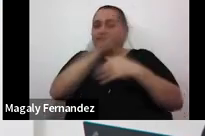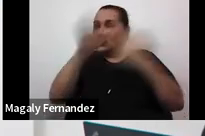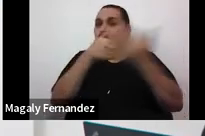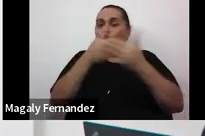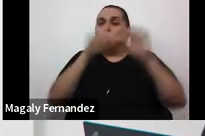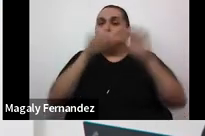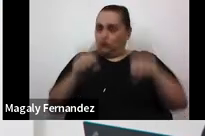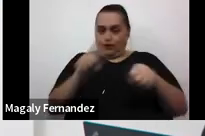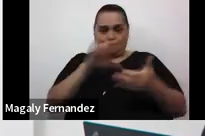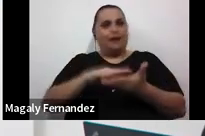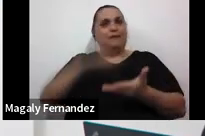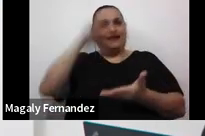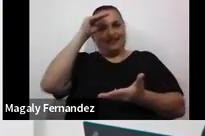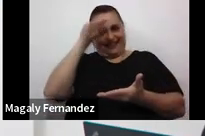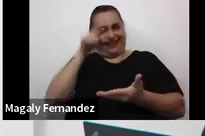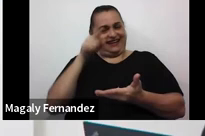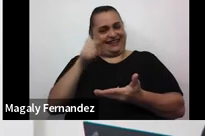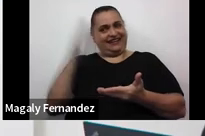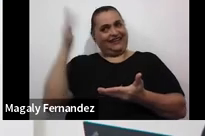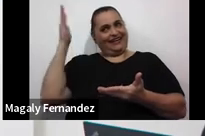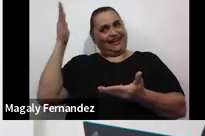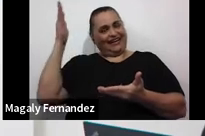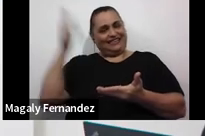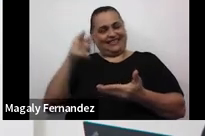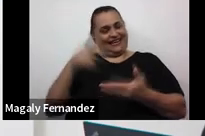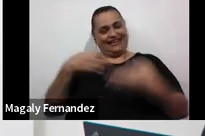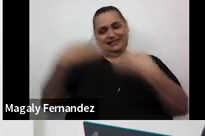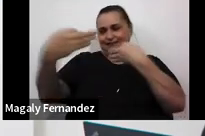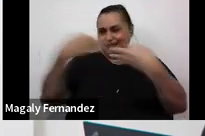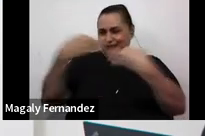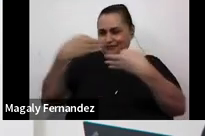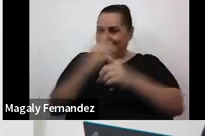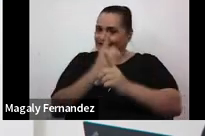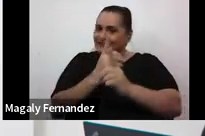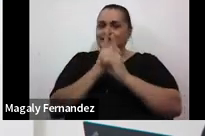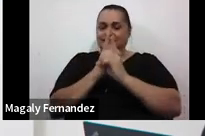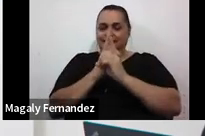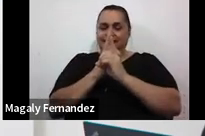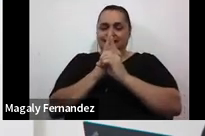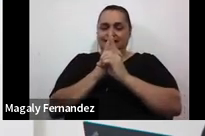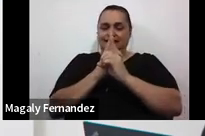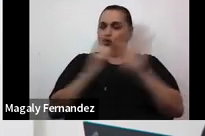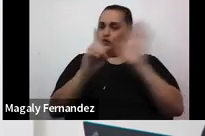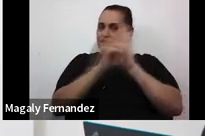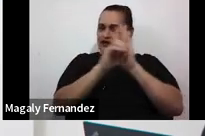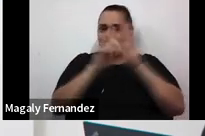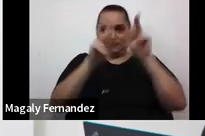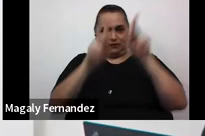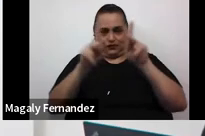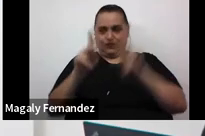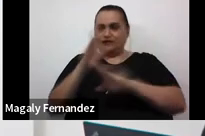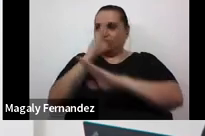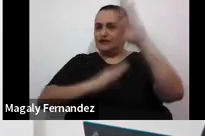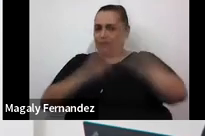y aprender de esta misma vehemencia con la que Damaris defiende los derechos de las personas con discapacidad